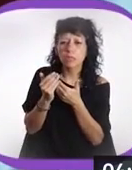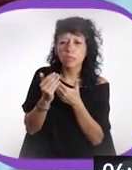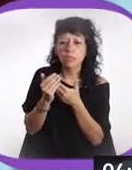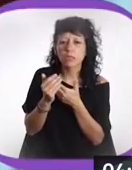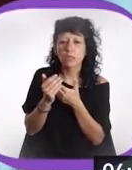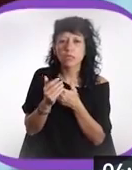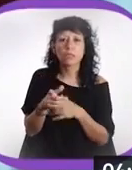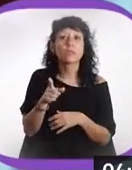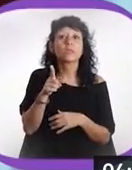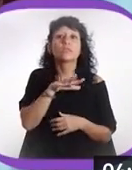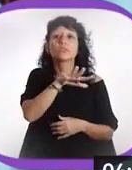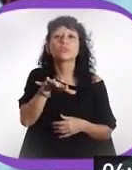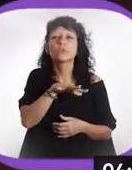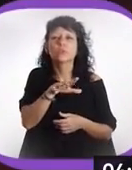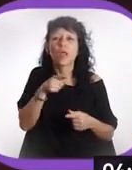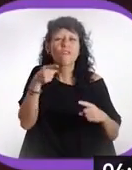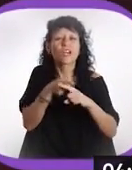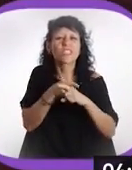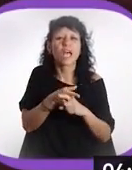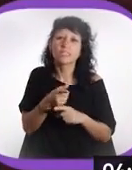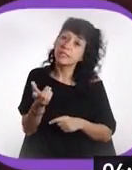¿Quién quiere entrar en la zona de batalla?